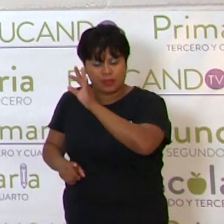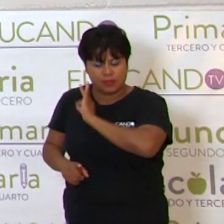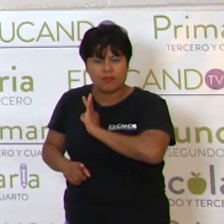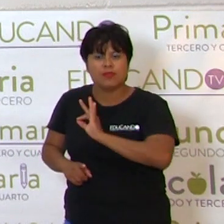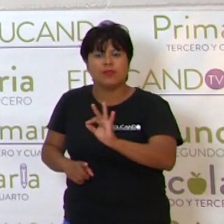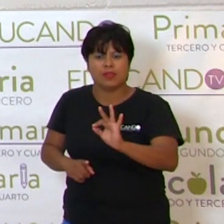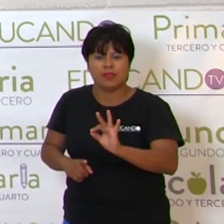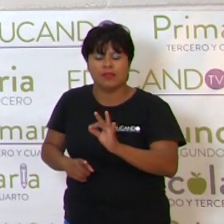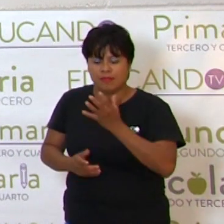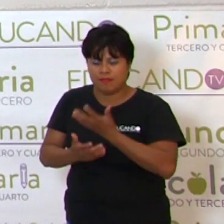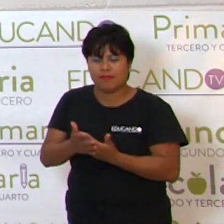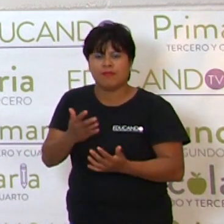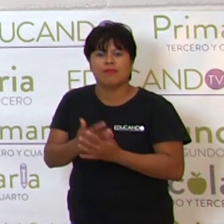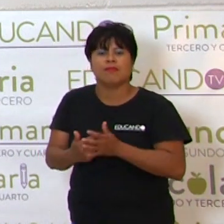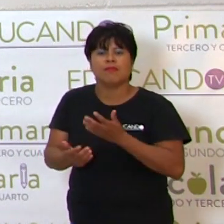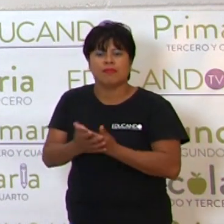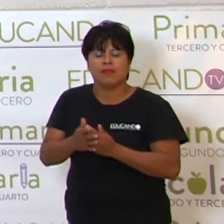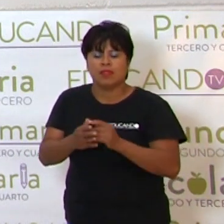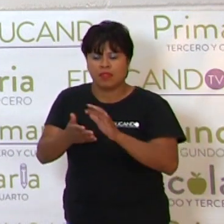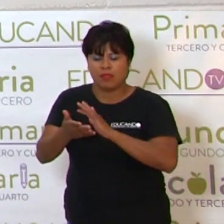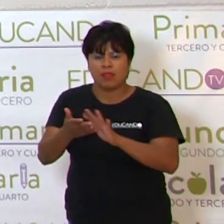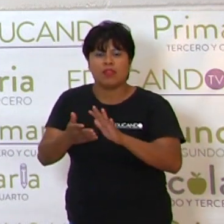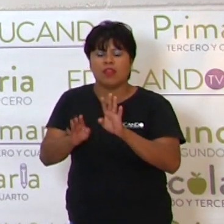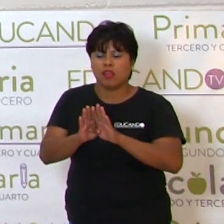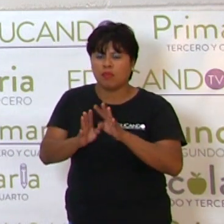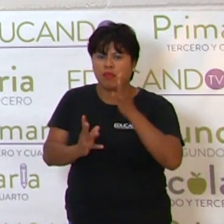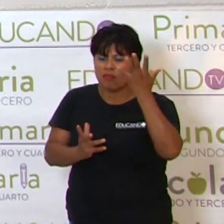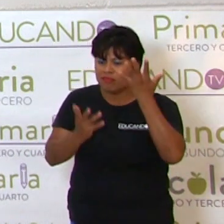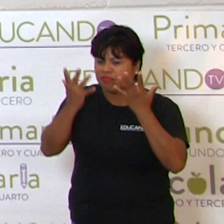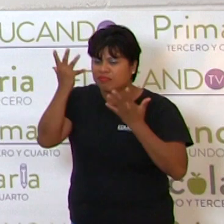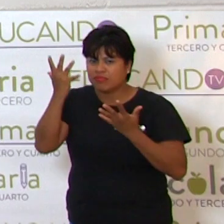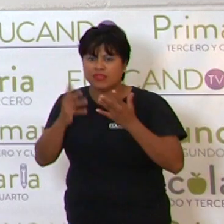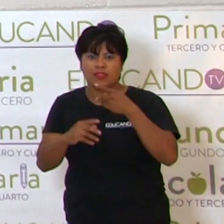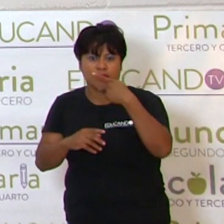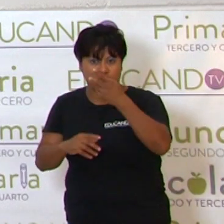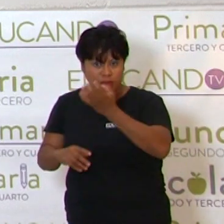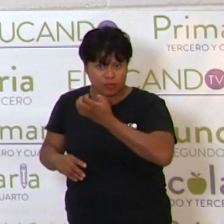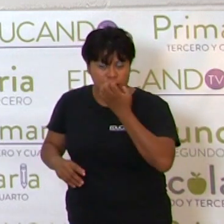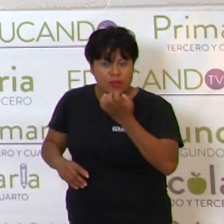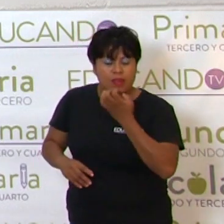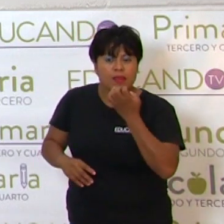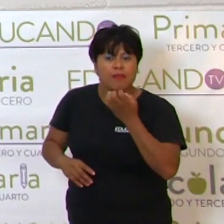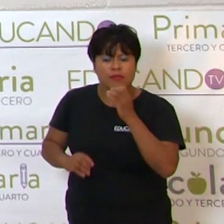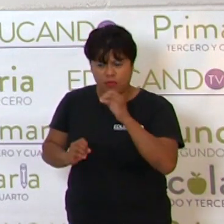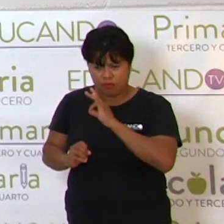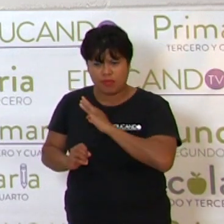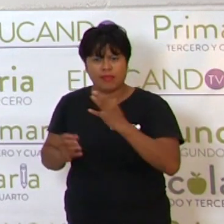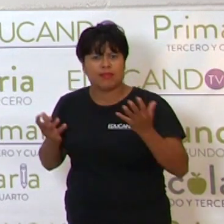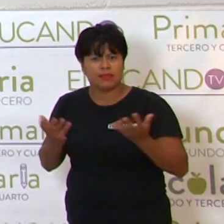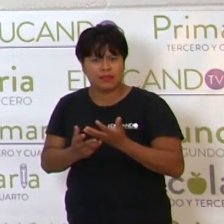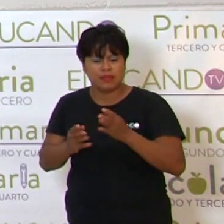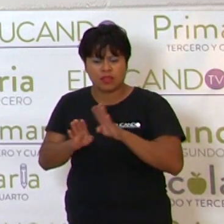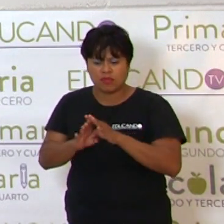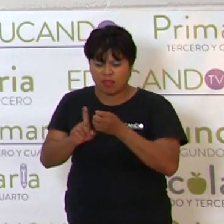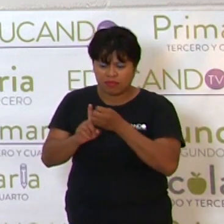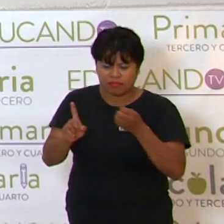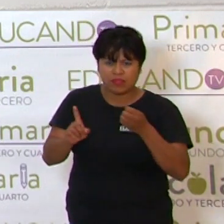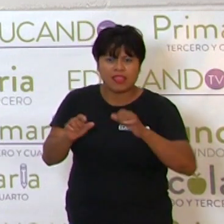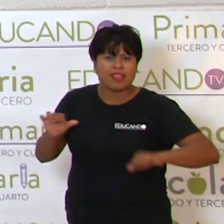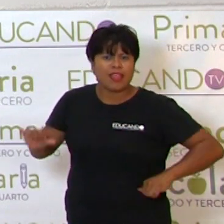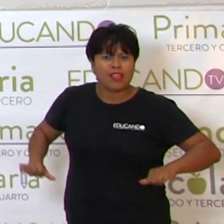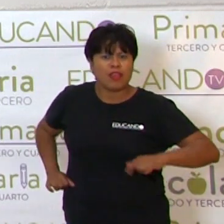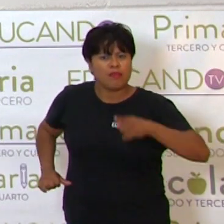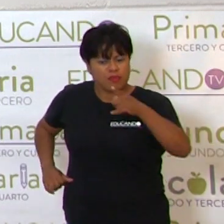puedan realizar una lectura dramatizada en su escuela o la representación de una escena teatral en